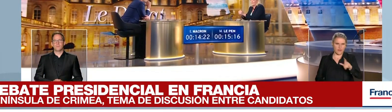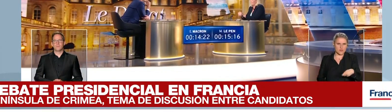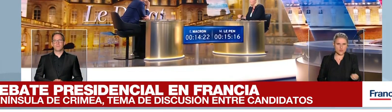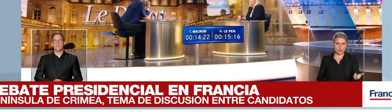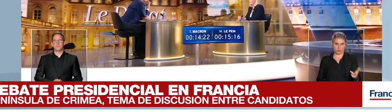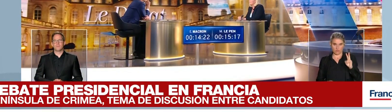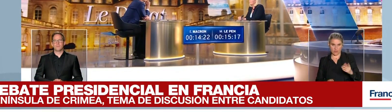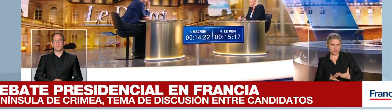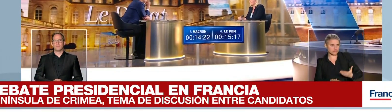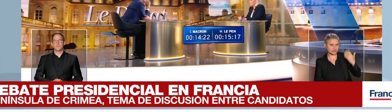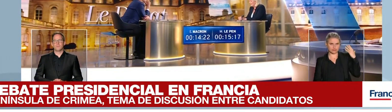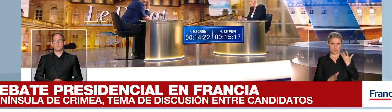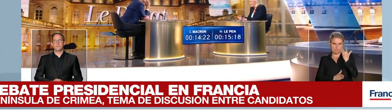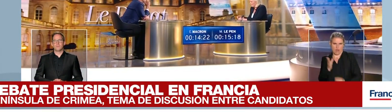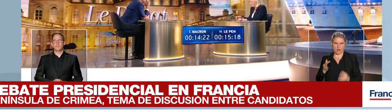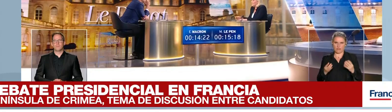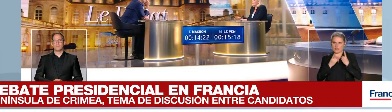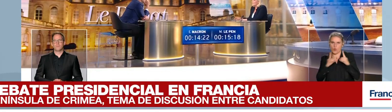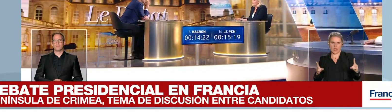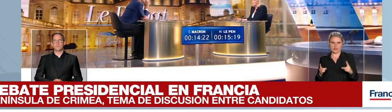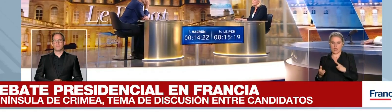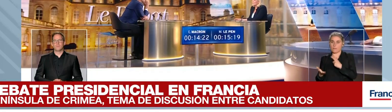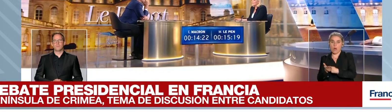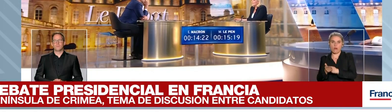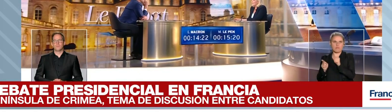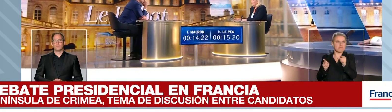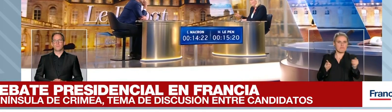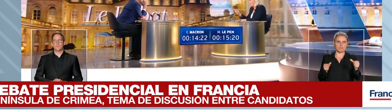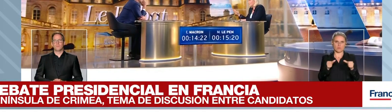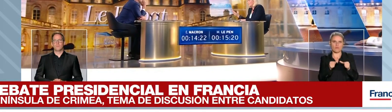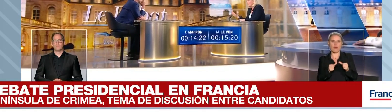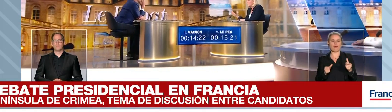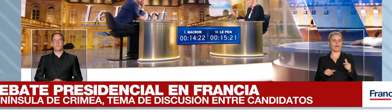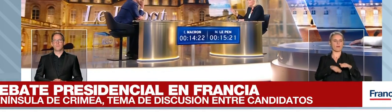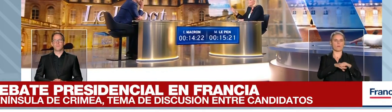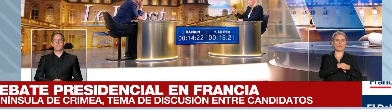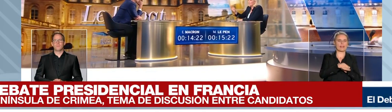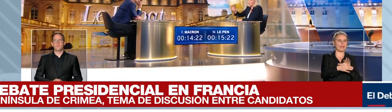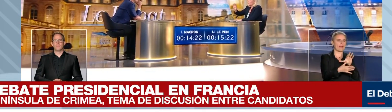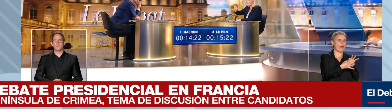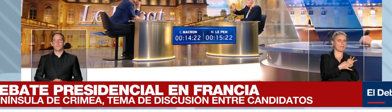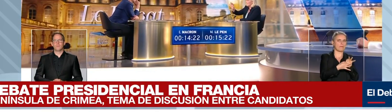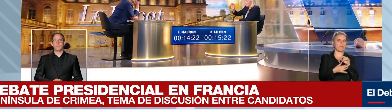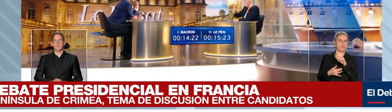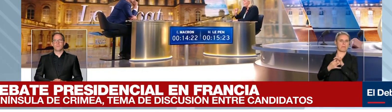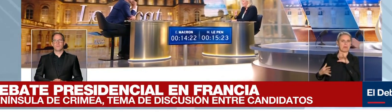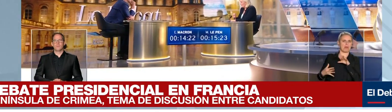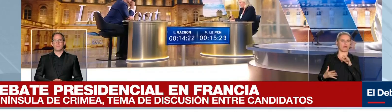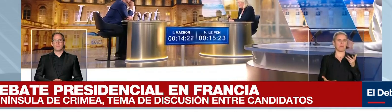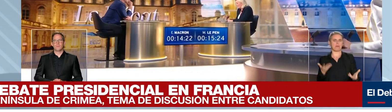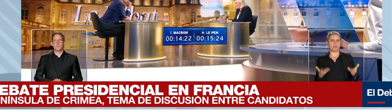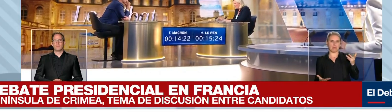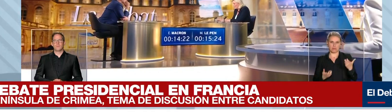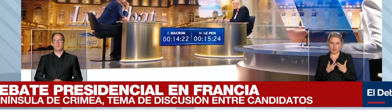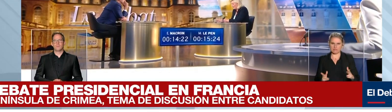que ese banco de la democracia llenaría un déficit democrático de los bancos, que parecían escoger a sus partidos políticos. Hoy,